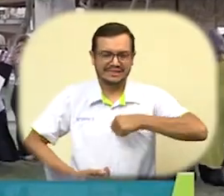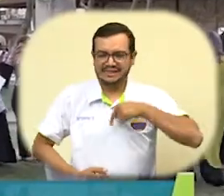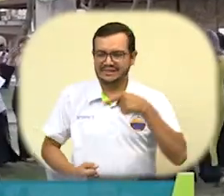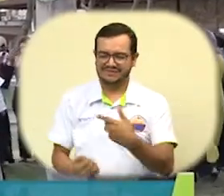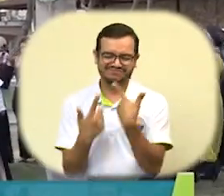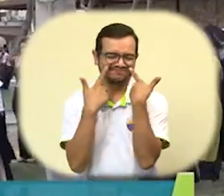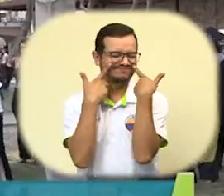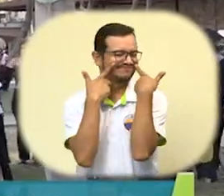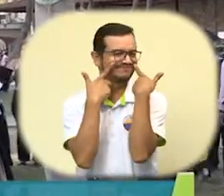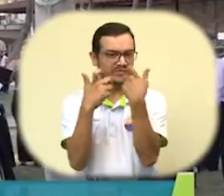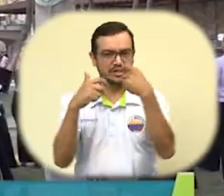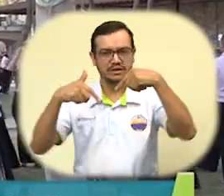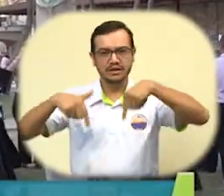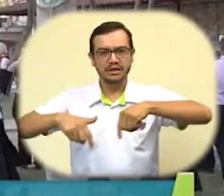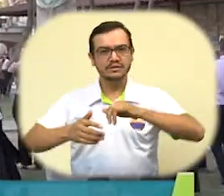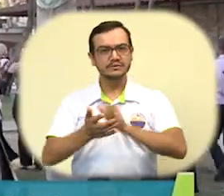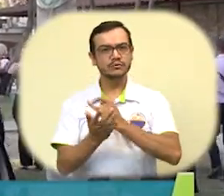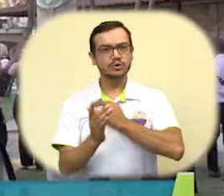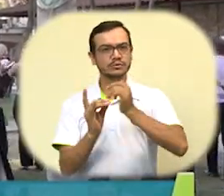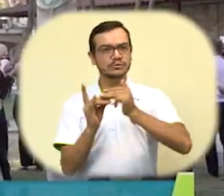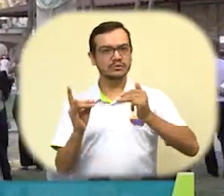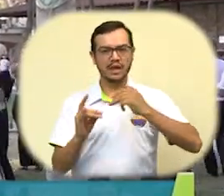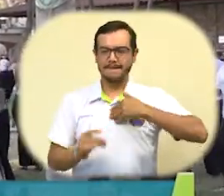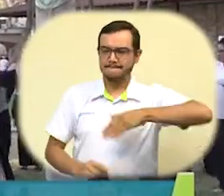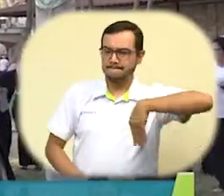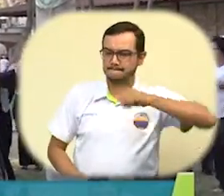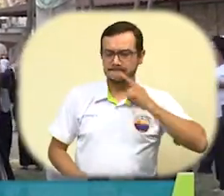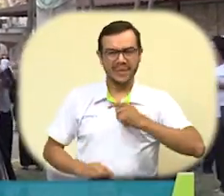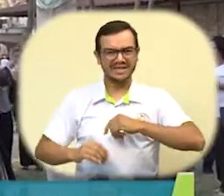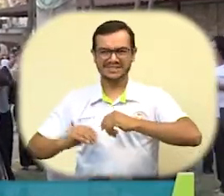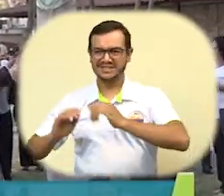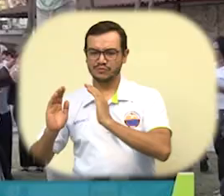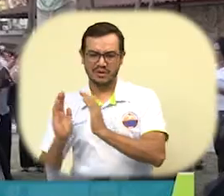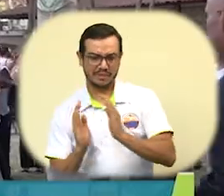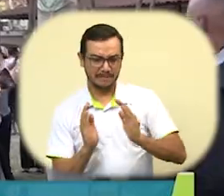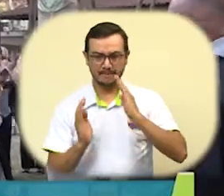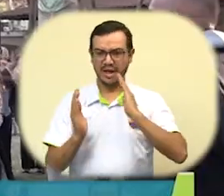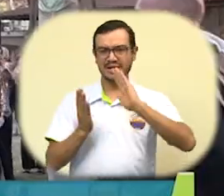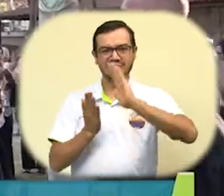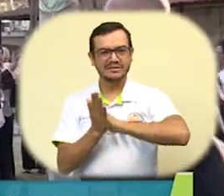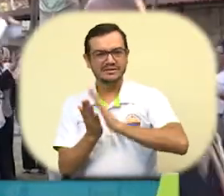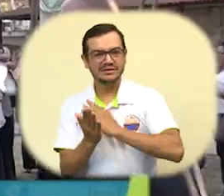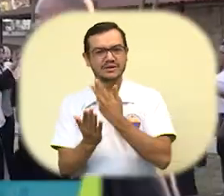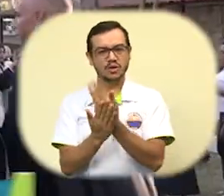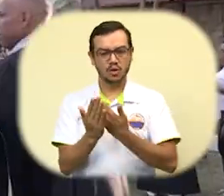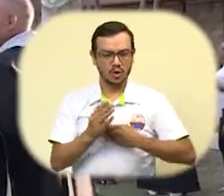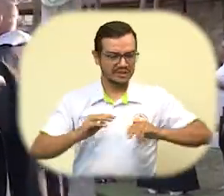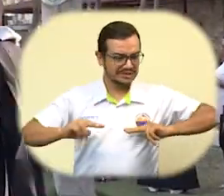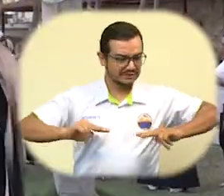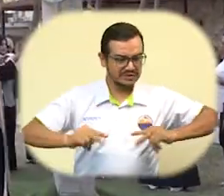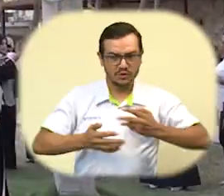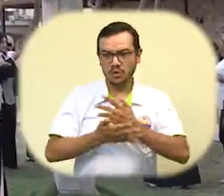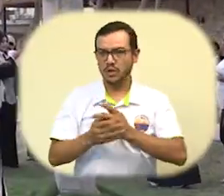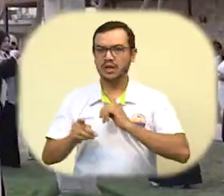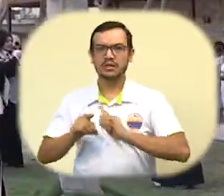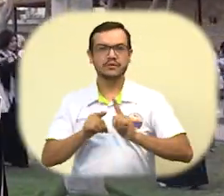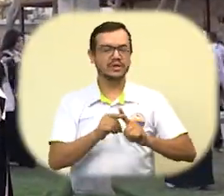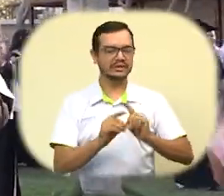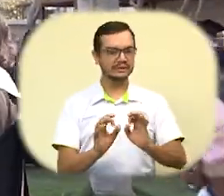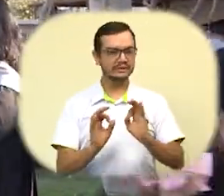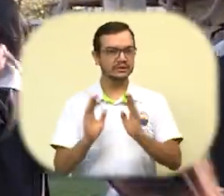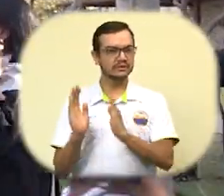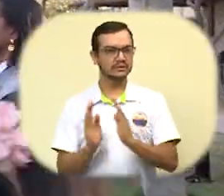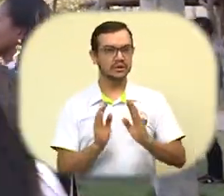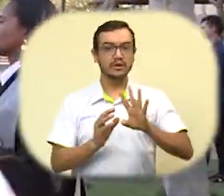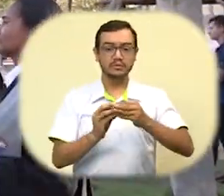pareció la berraquera, la organización que tiene en todos los aspectos, física, documental, administrativa, en todos los aspectos. Y